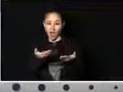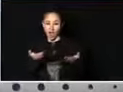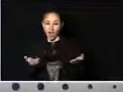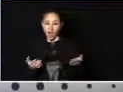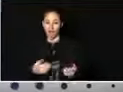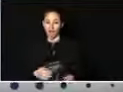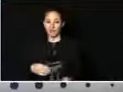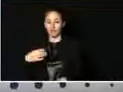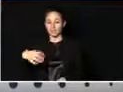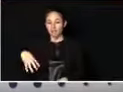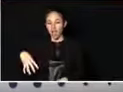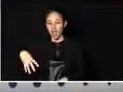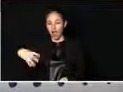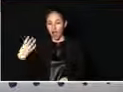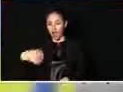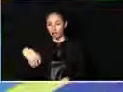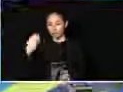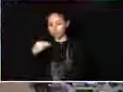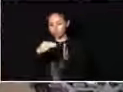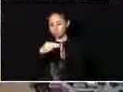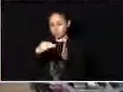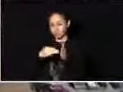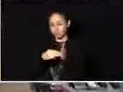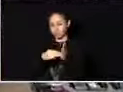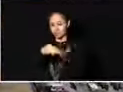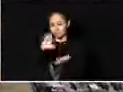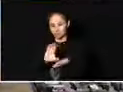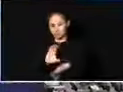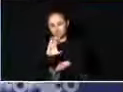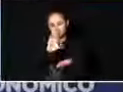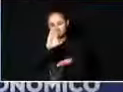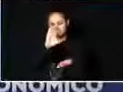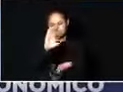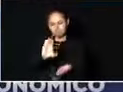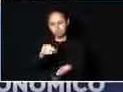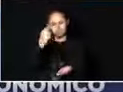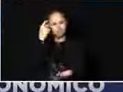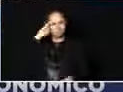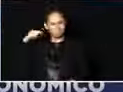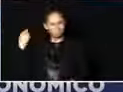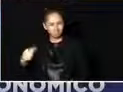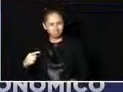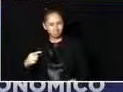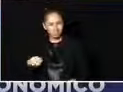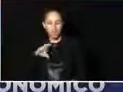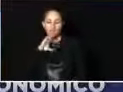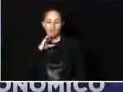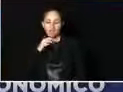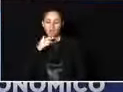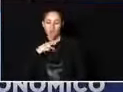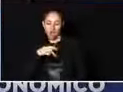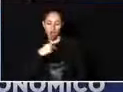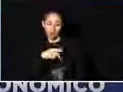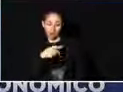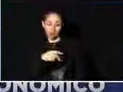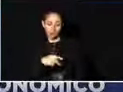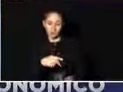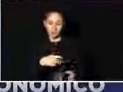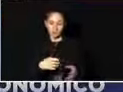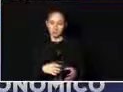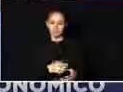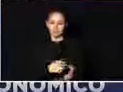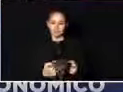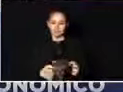Financiera, el FIDE Mujer, el financiamiento para el desarrollo del estado de Chihuahua, FIDECHIT, y